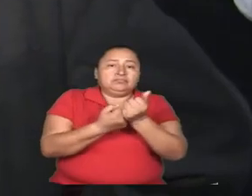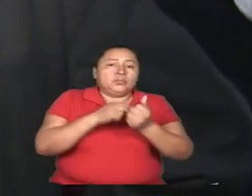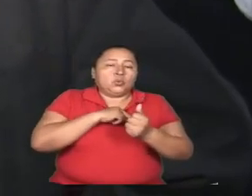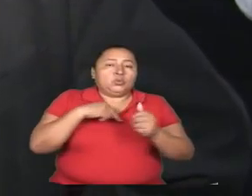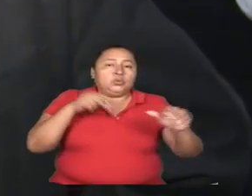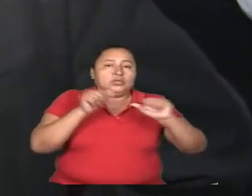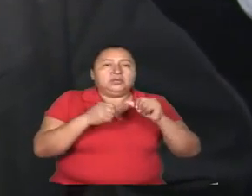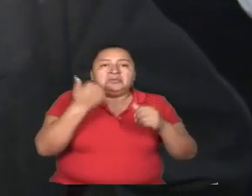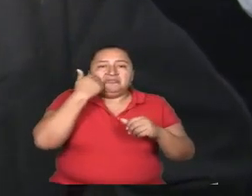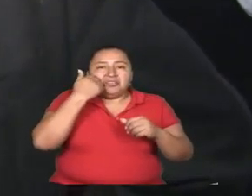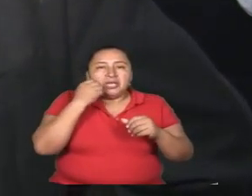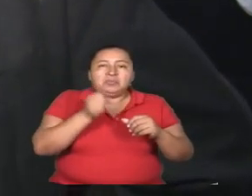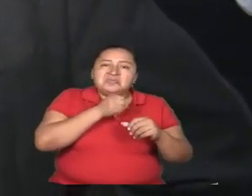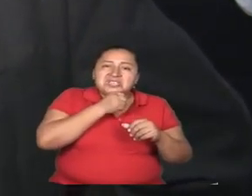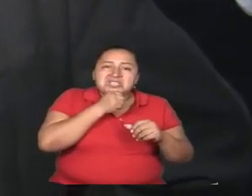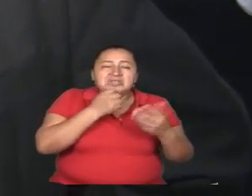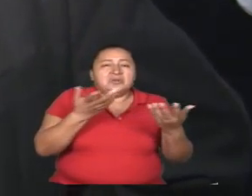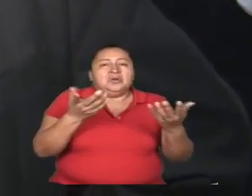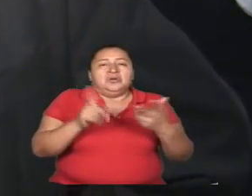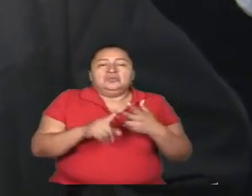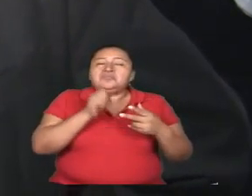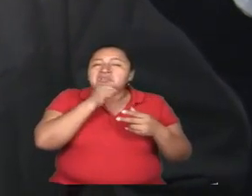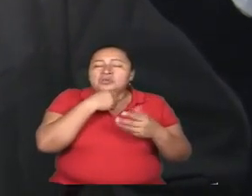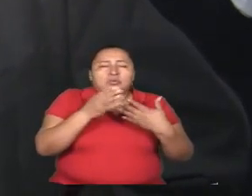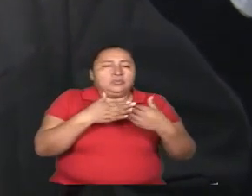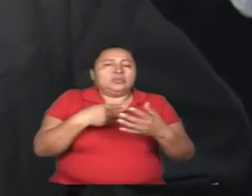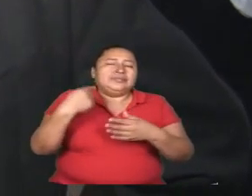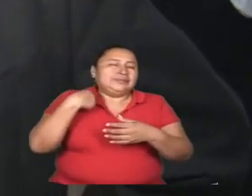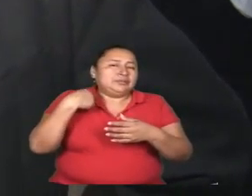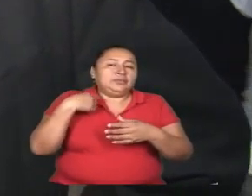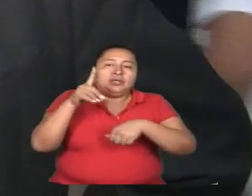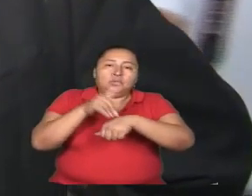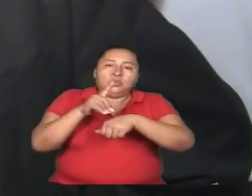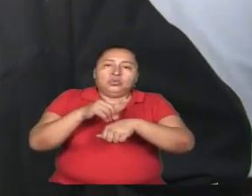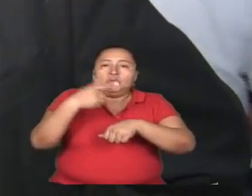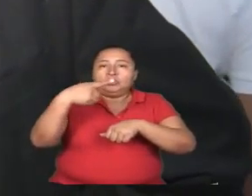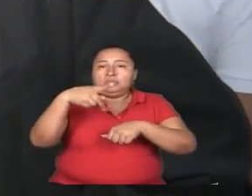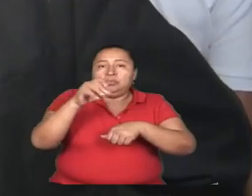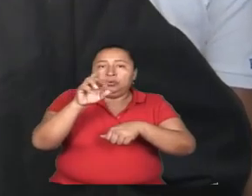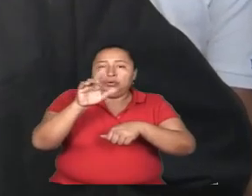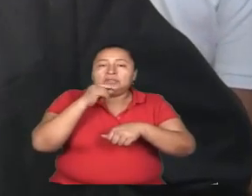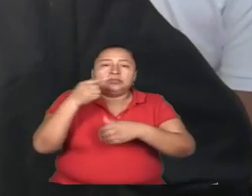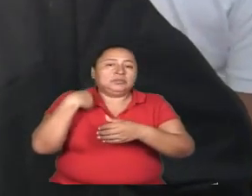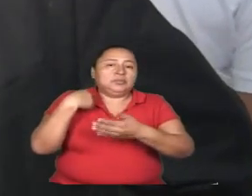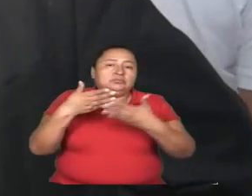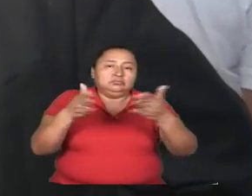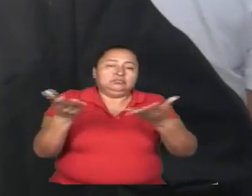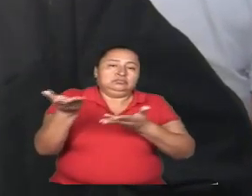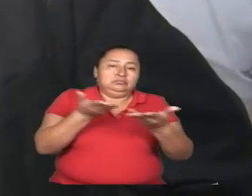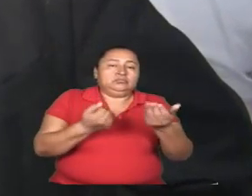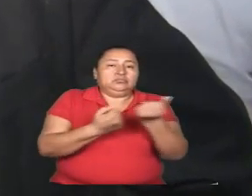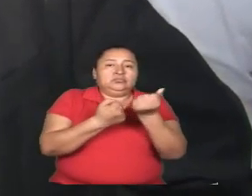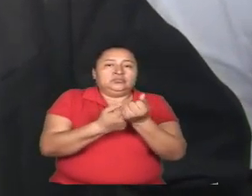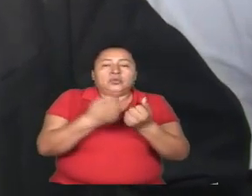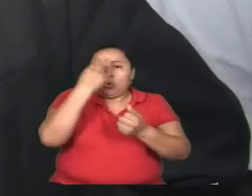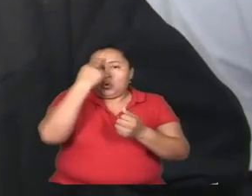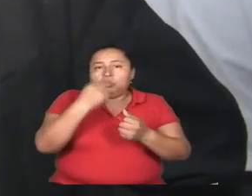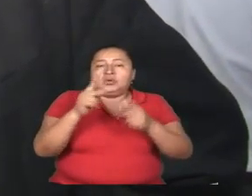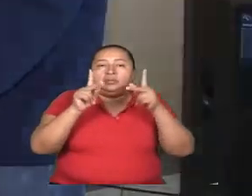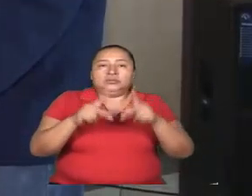artistas, por enfermos, los viejitos, los que estén, siempre el doctor Gustavo Porras nos ha tenido las puertas abiertas. Yo creo que honor a quien